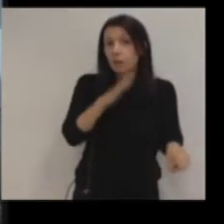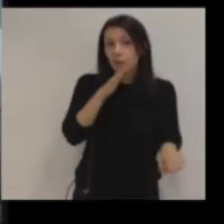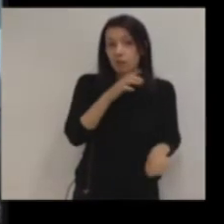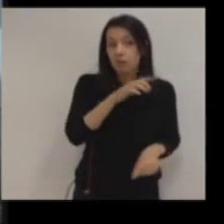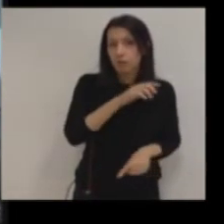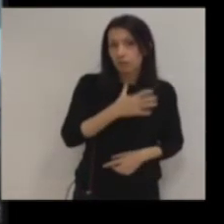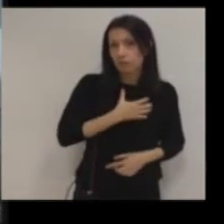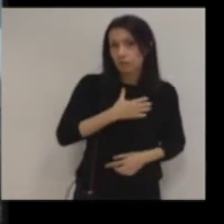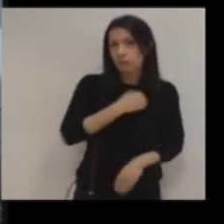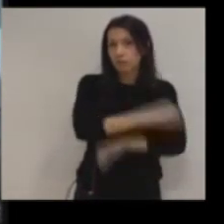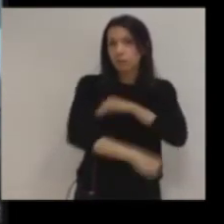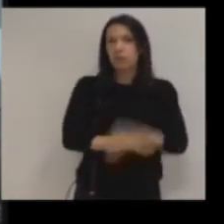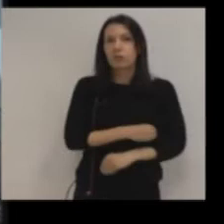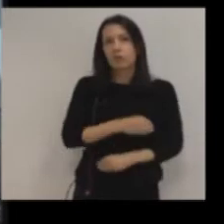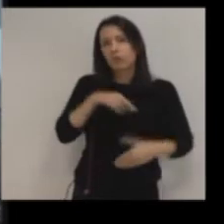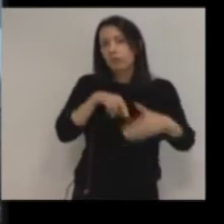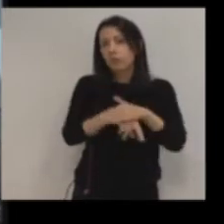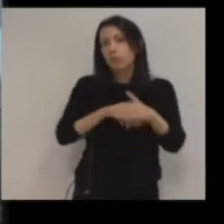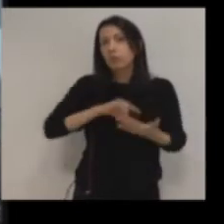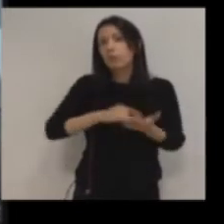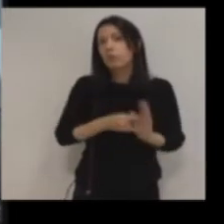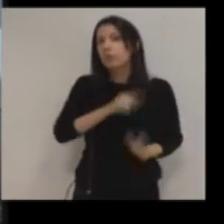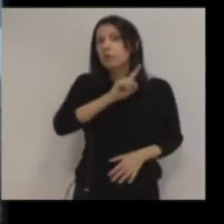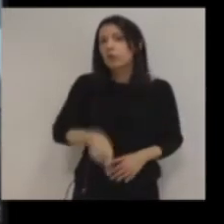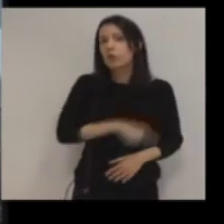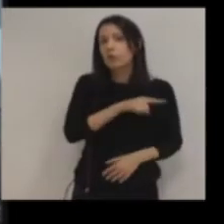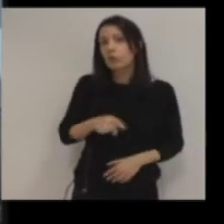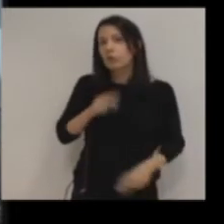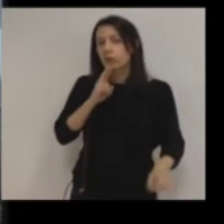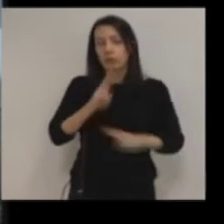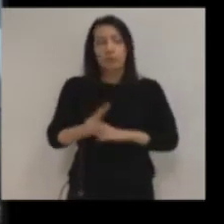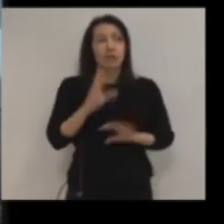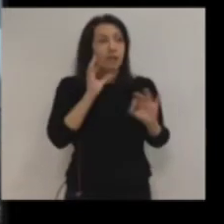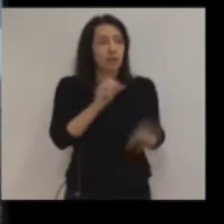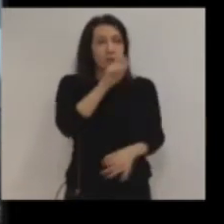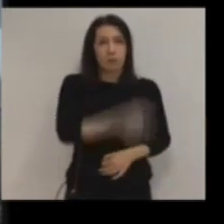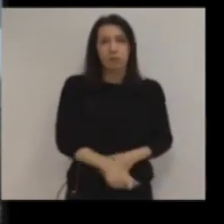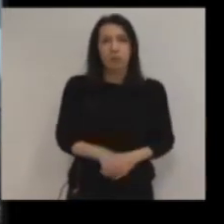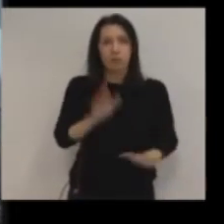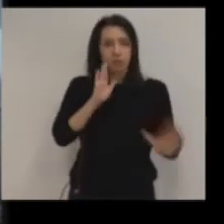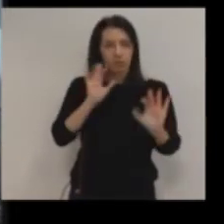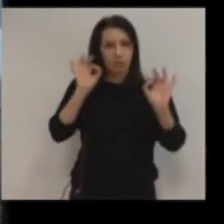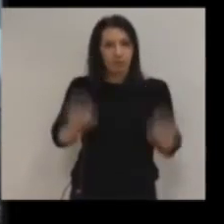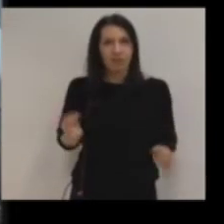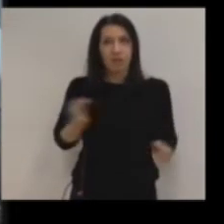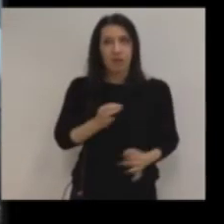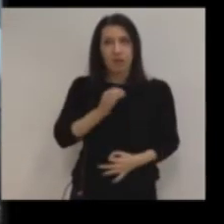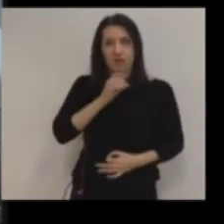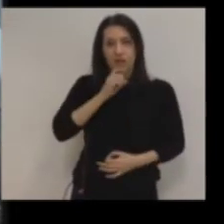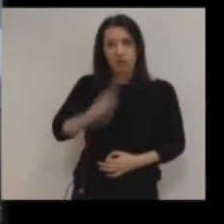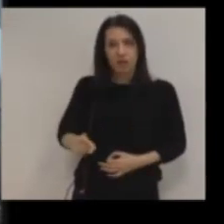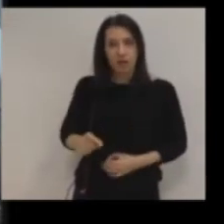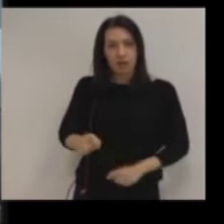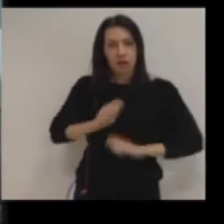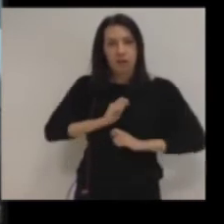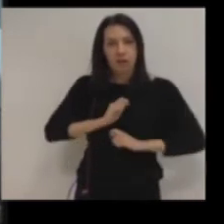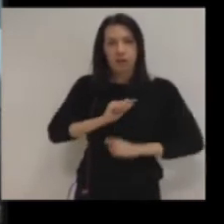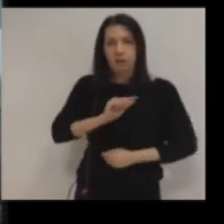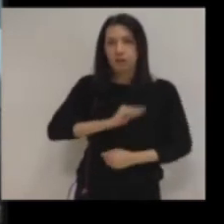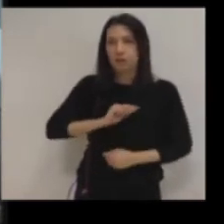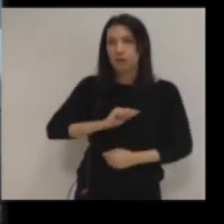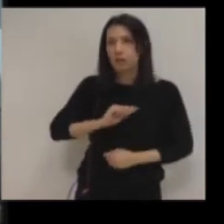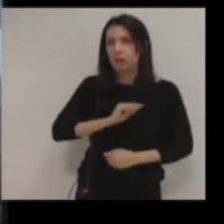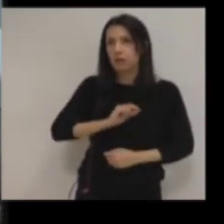uso de los medios tecnológicos? Hombre, yo creo que el ciudadano en un momento determinado tiene que manifestar que le producen una indefensión